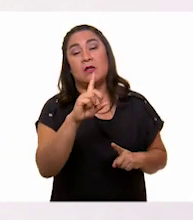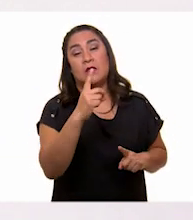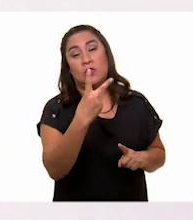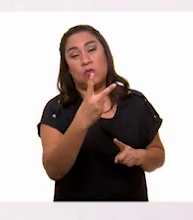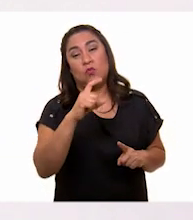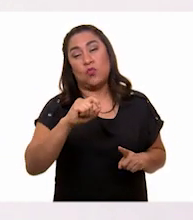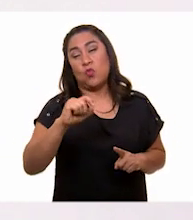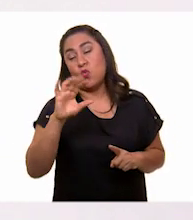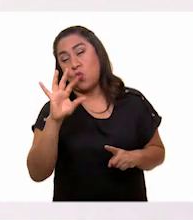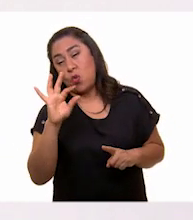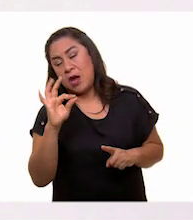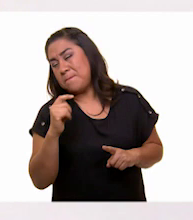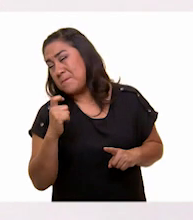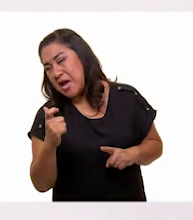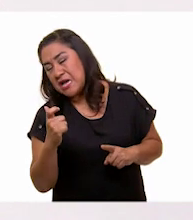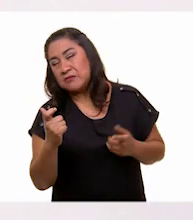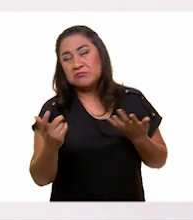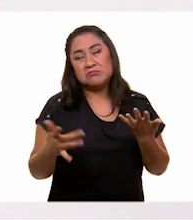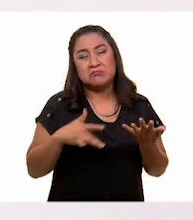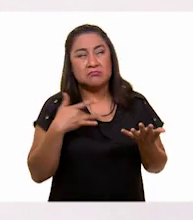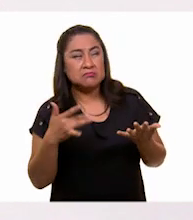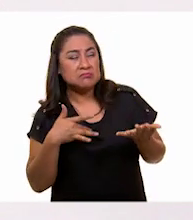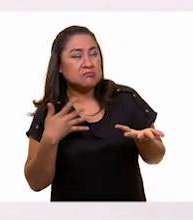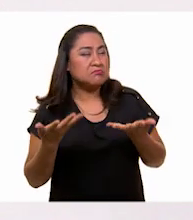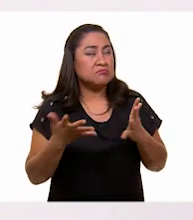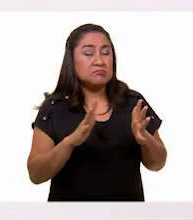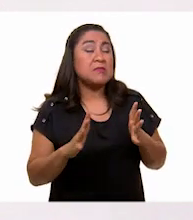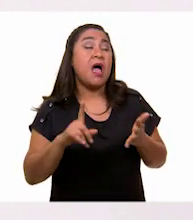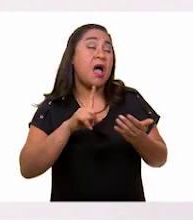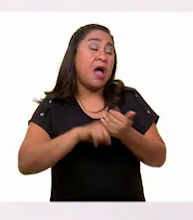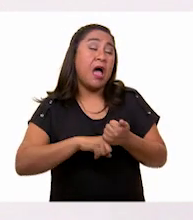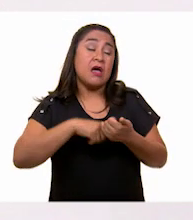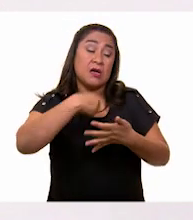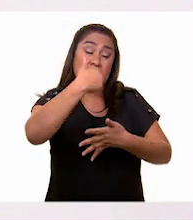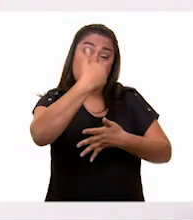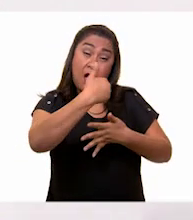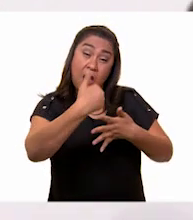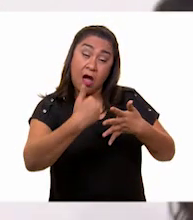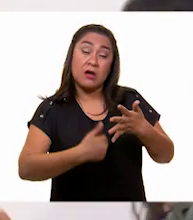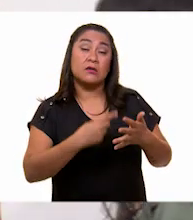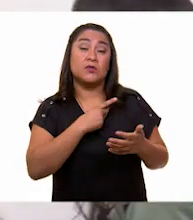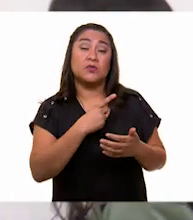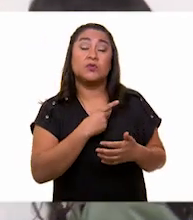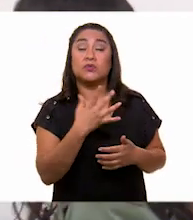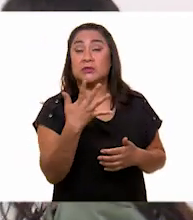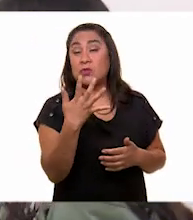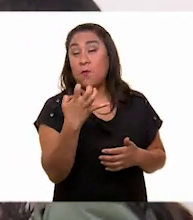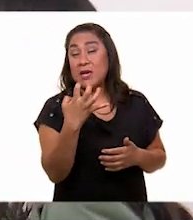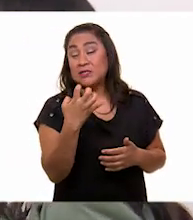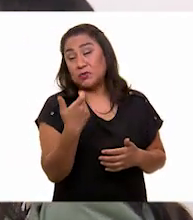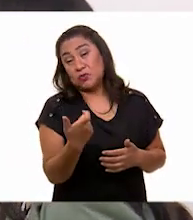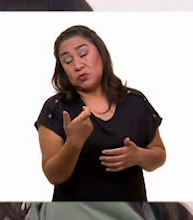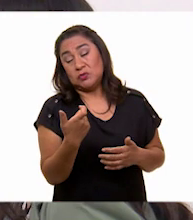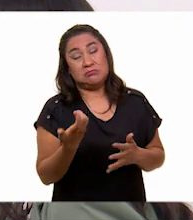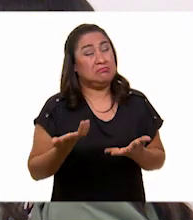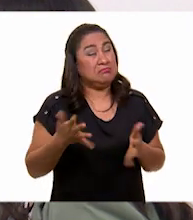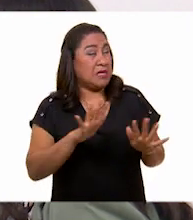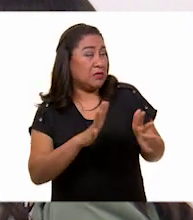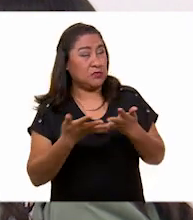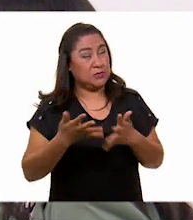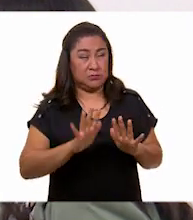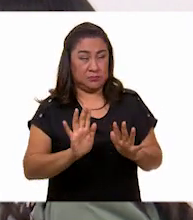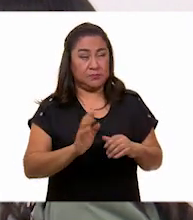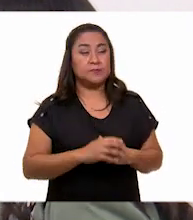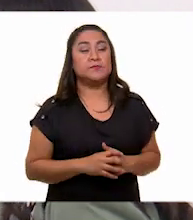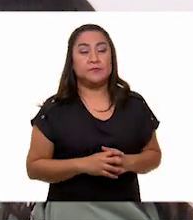entre el número de jabones, pues nos da aproximadamente que cada jabón costaría 5 pesos aproximados. Anotamos